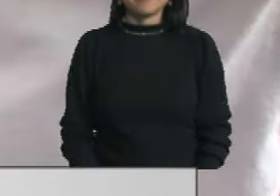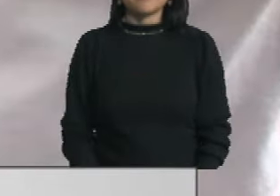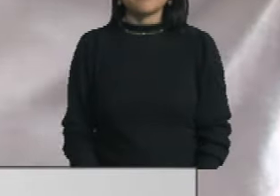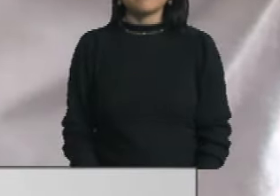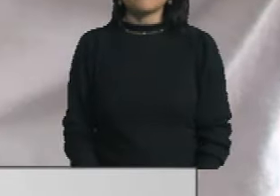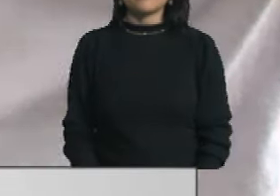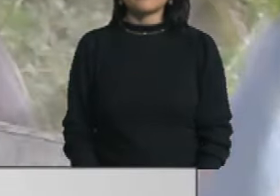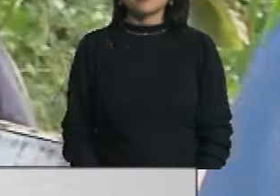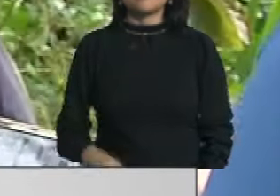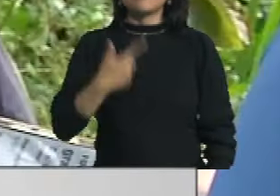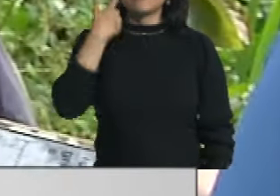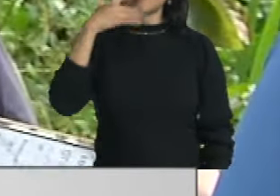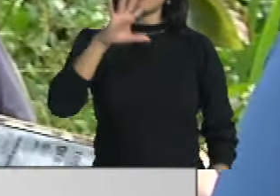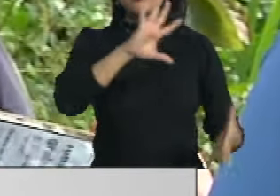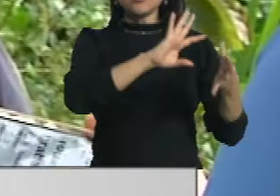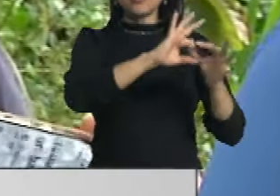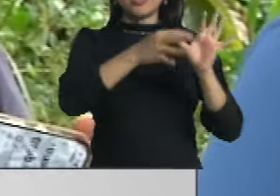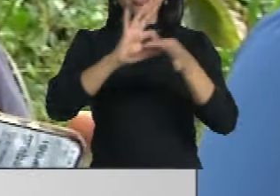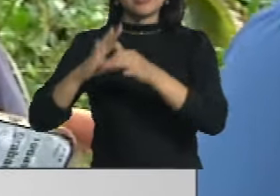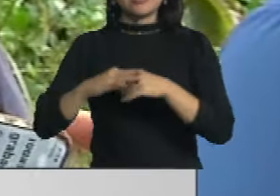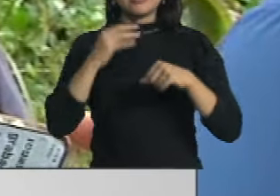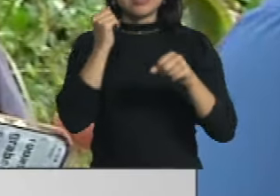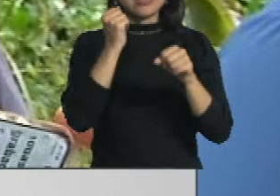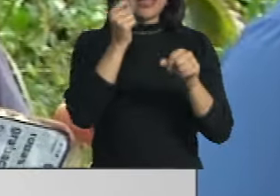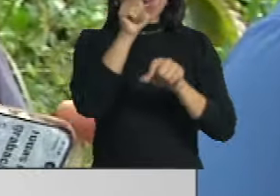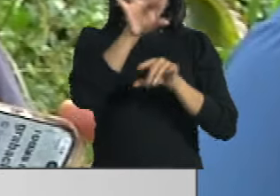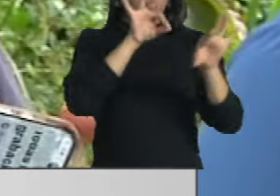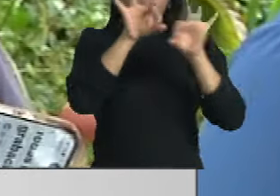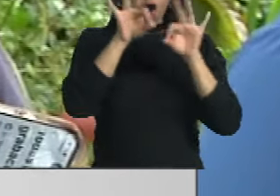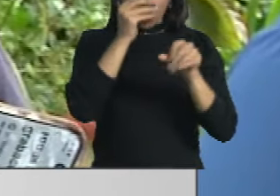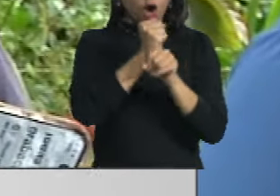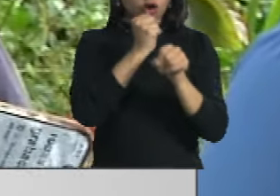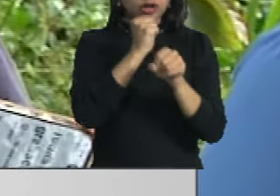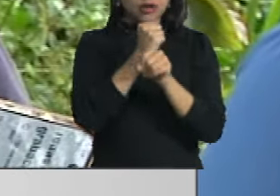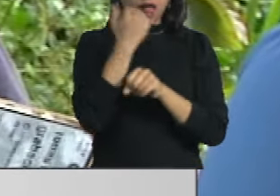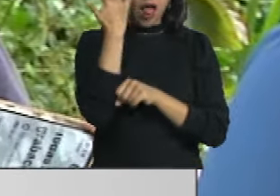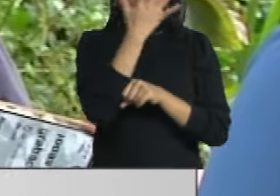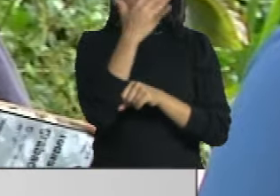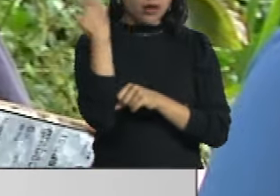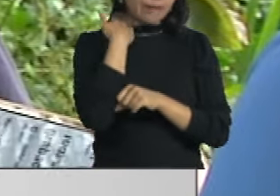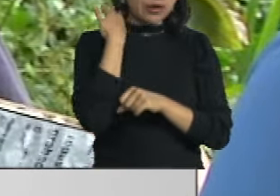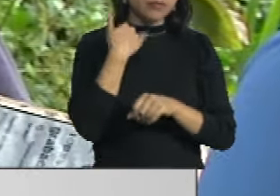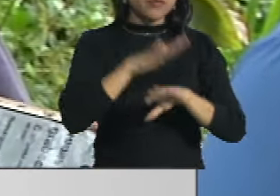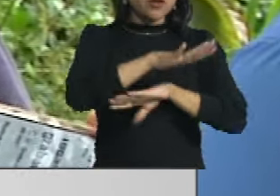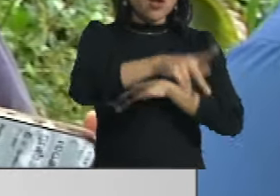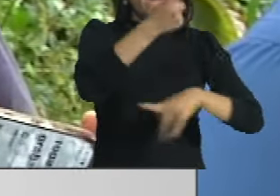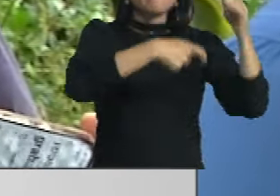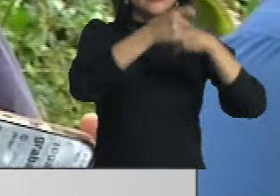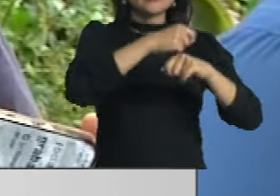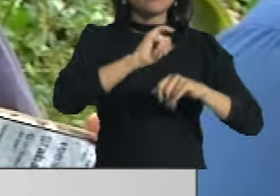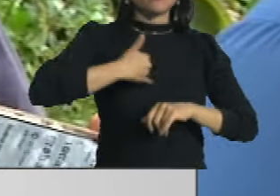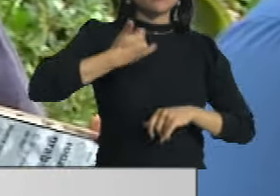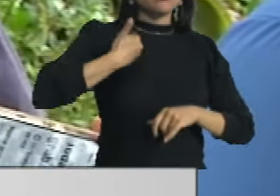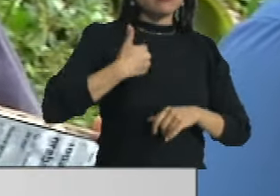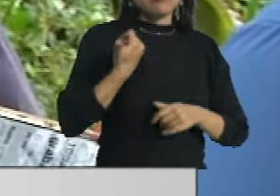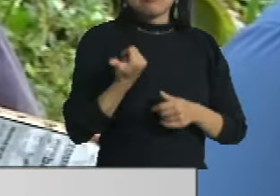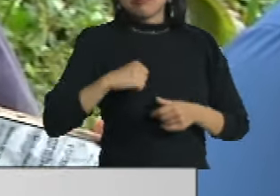que eso es una red de trata de personas. Que de pronto la tengan, creemos, pues, o sea, no es algo, pues, una